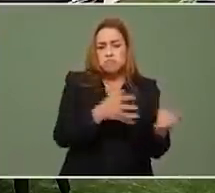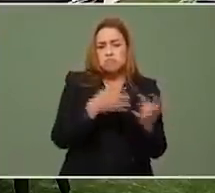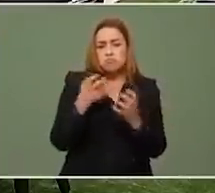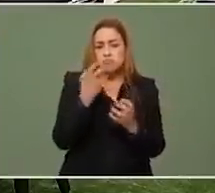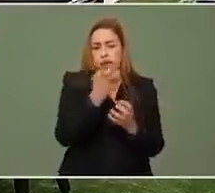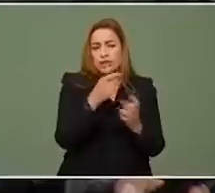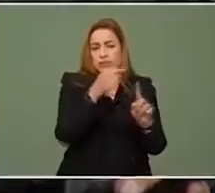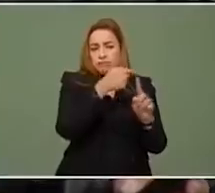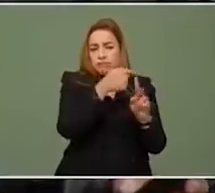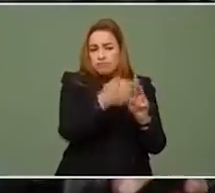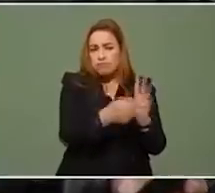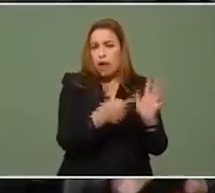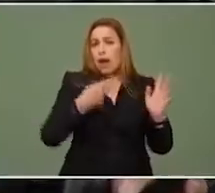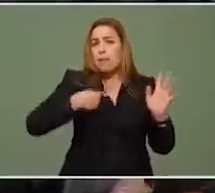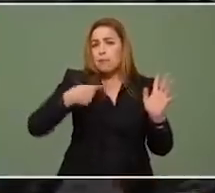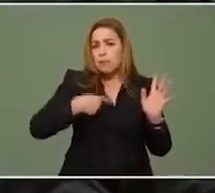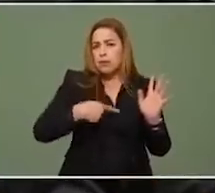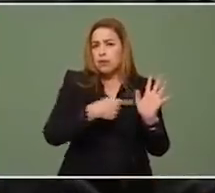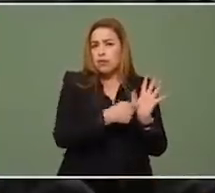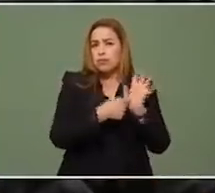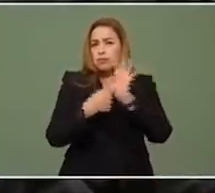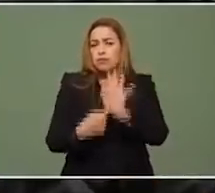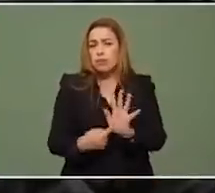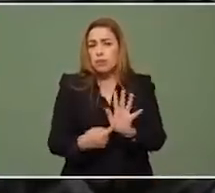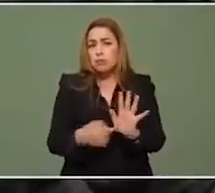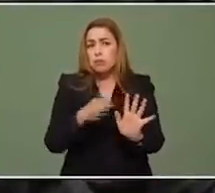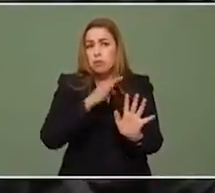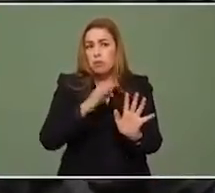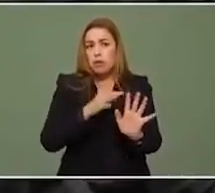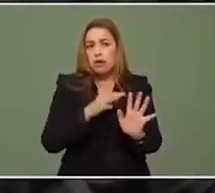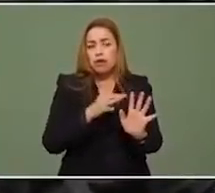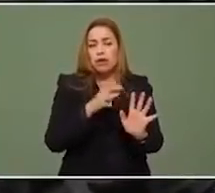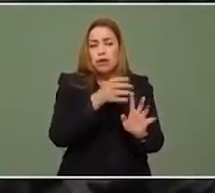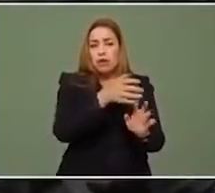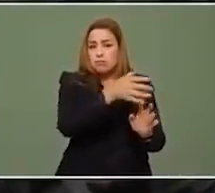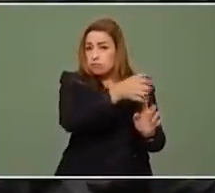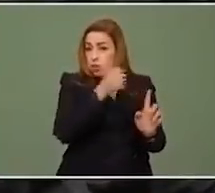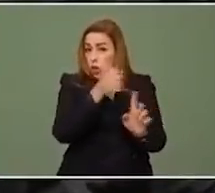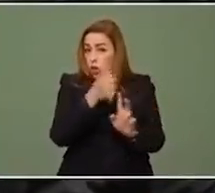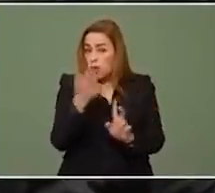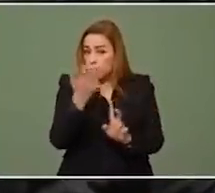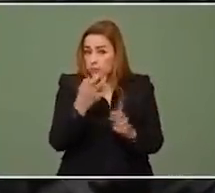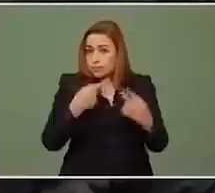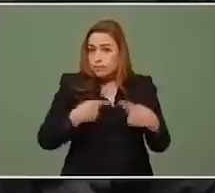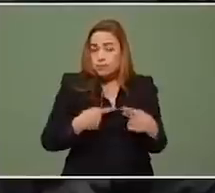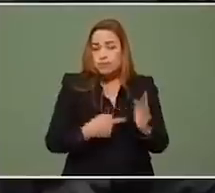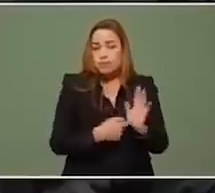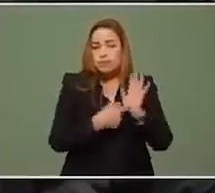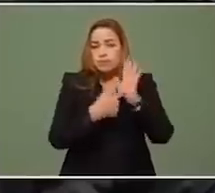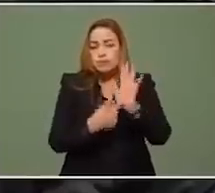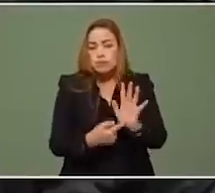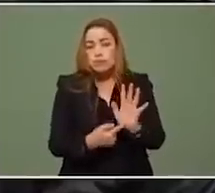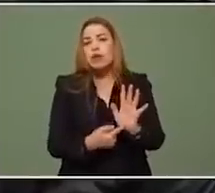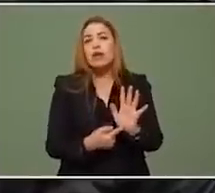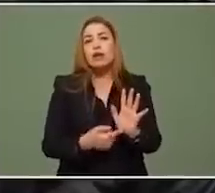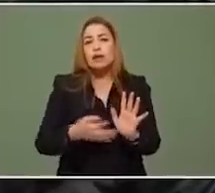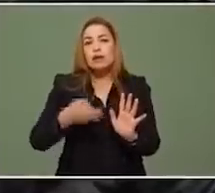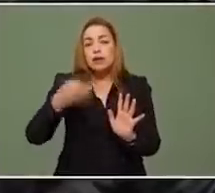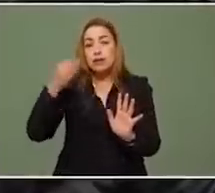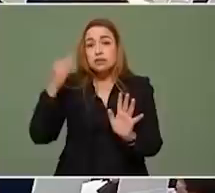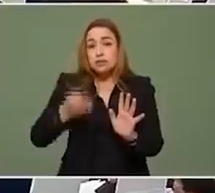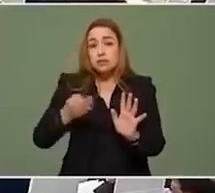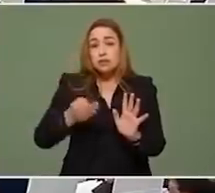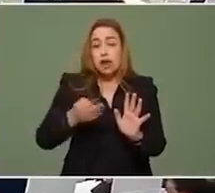representan una mayoría calificada se vale jugar con ellos para probar este tipo de leyes o las demás que